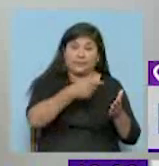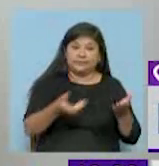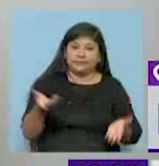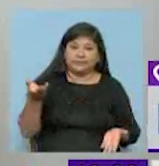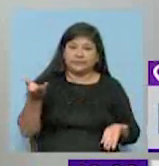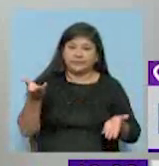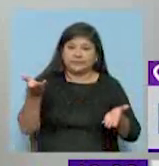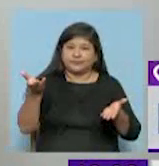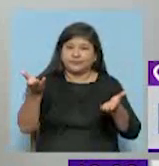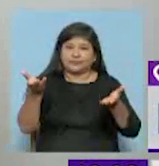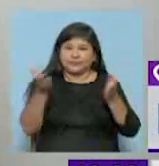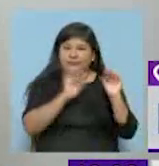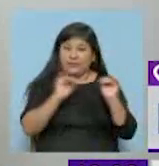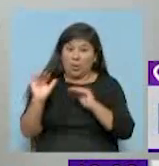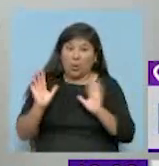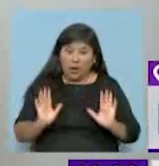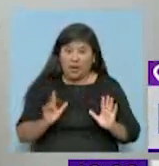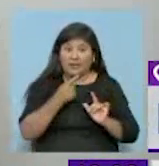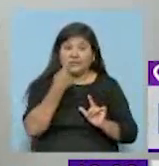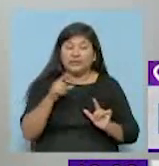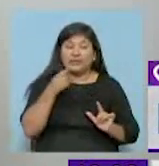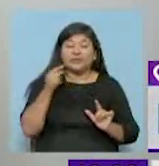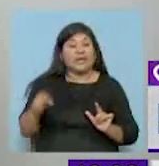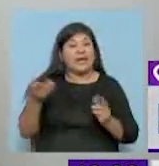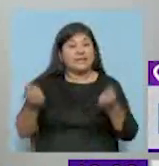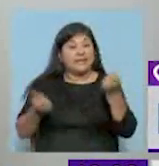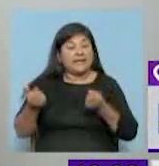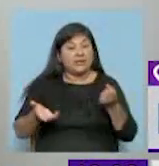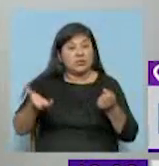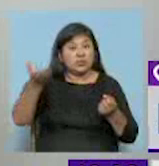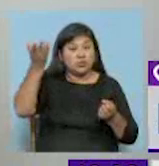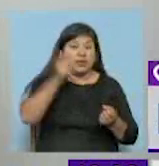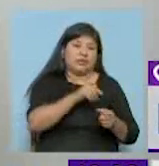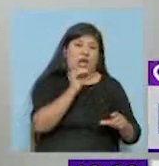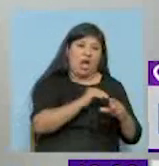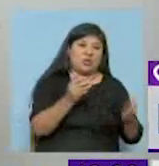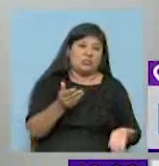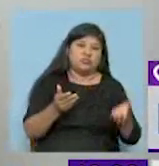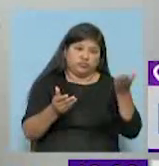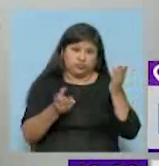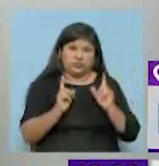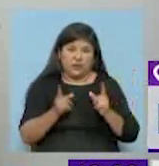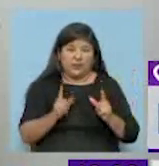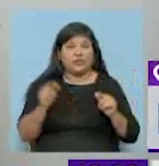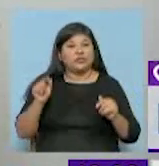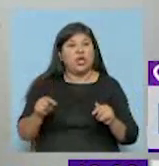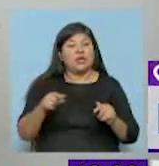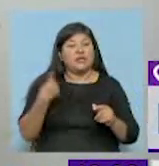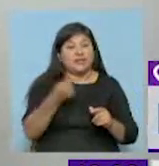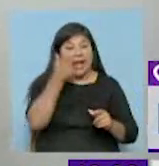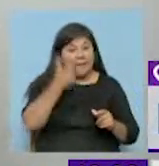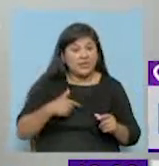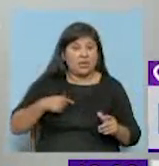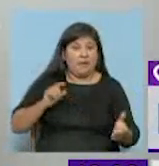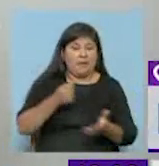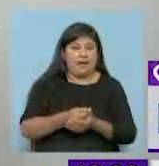venta convencional, también lo hace para los planes de ahorro. Con lo cual al cliente, la misma proporción que sube el precio,